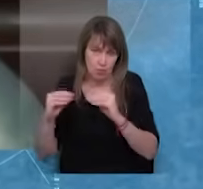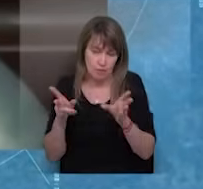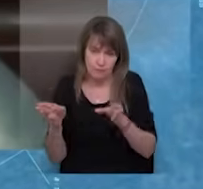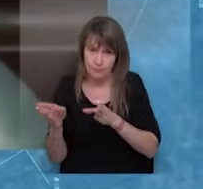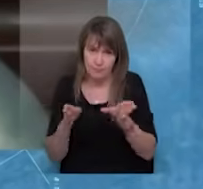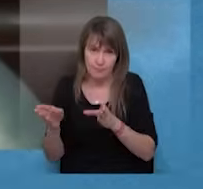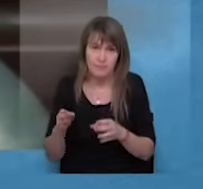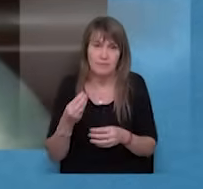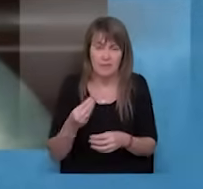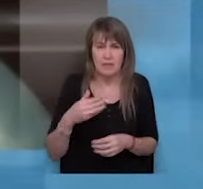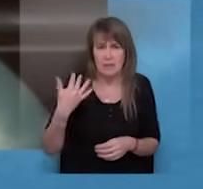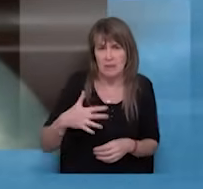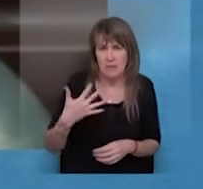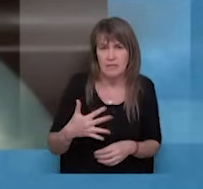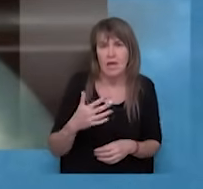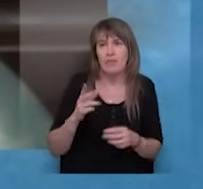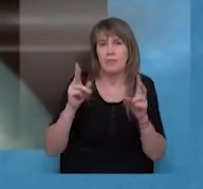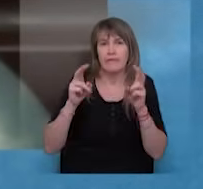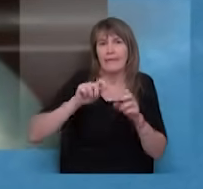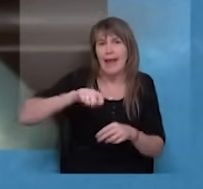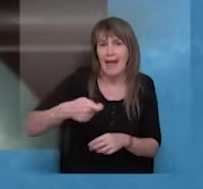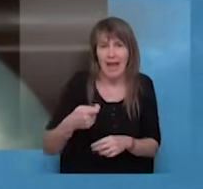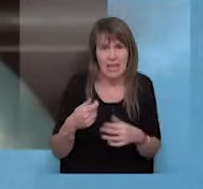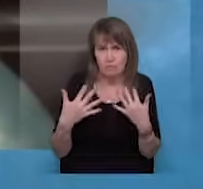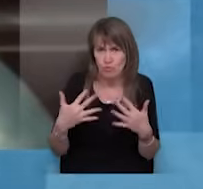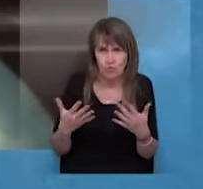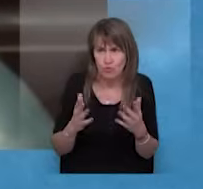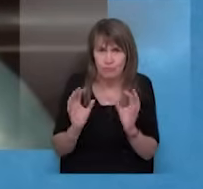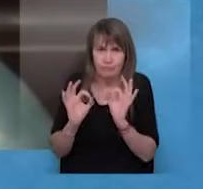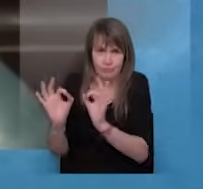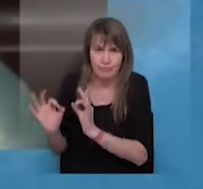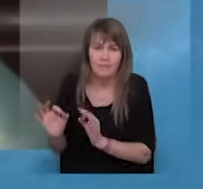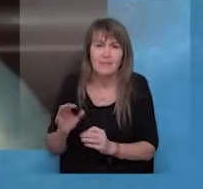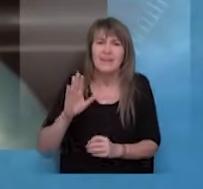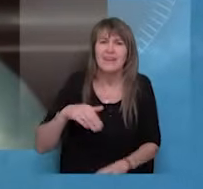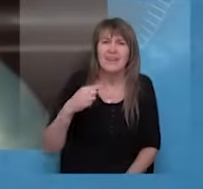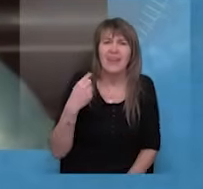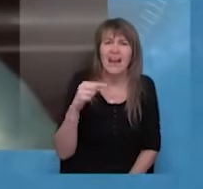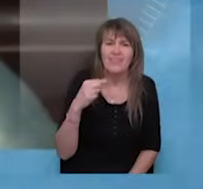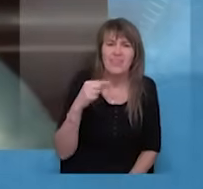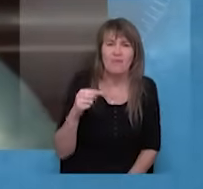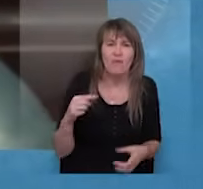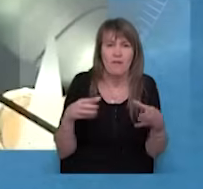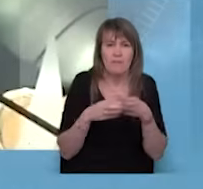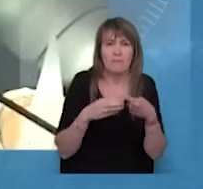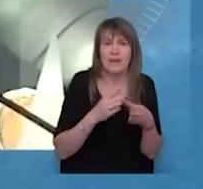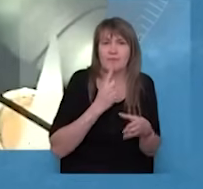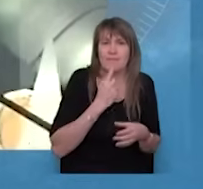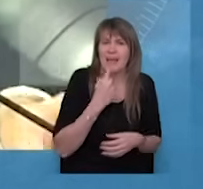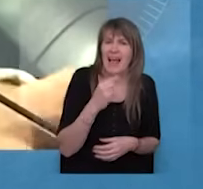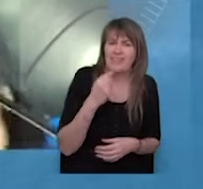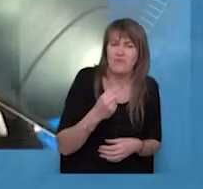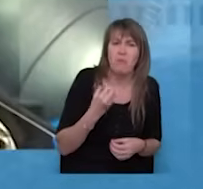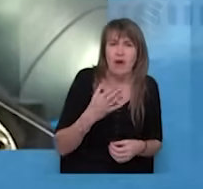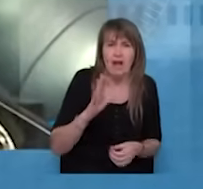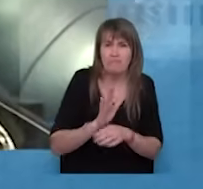iba a ser confiscatorio con respecto a los canales sino altamente negativo para los partidos políticos porque íbamos a